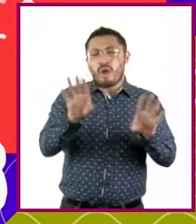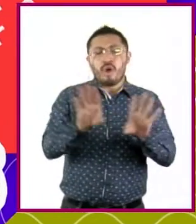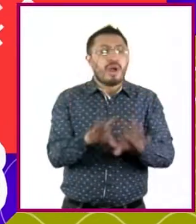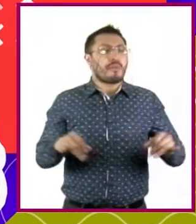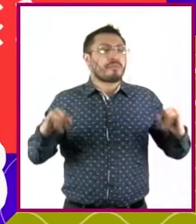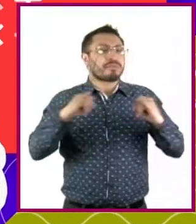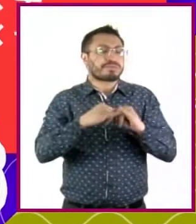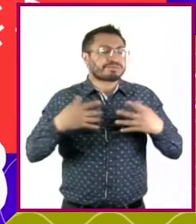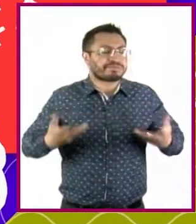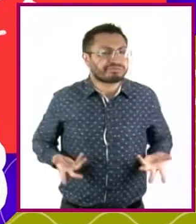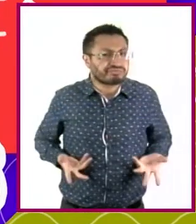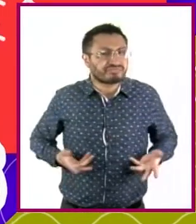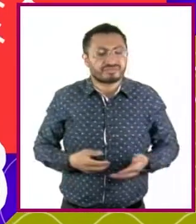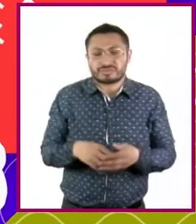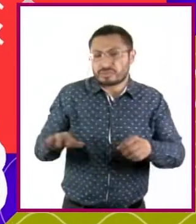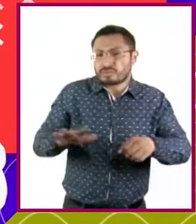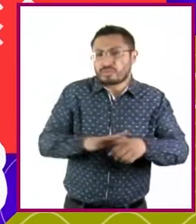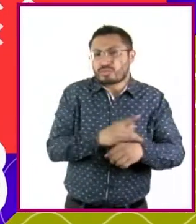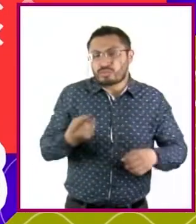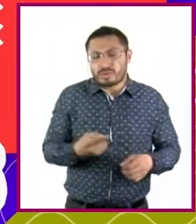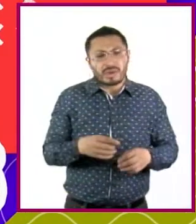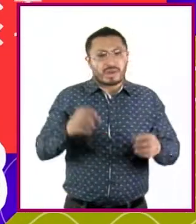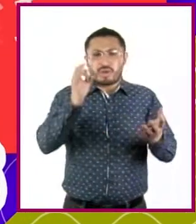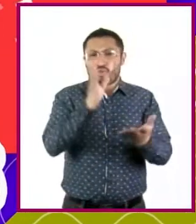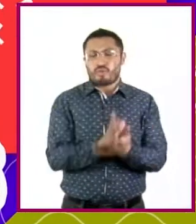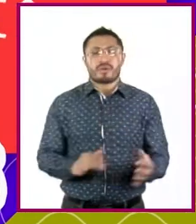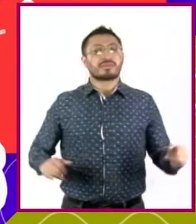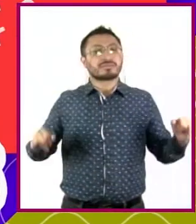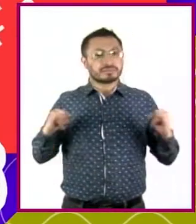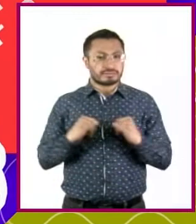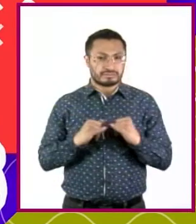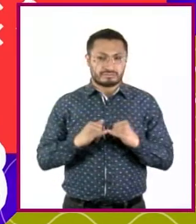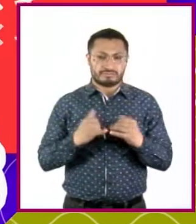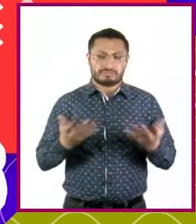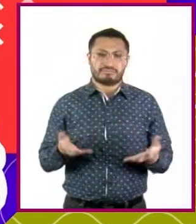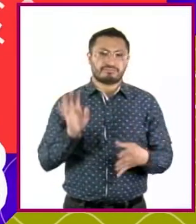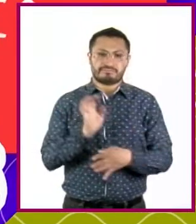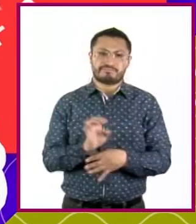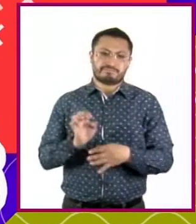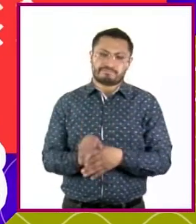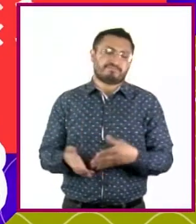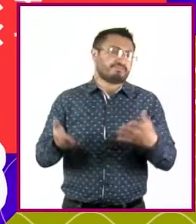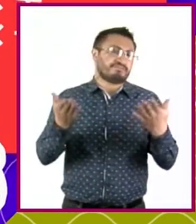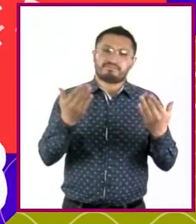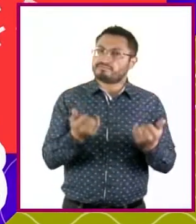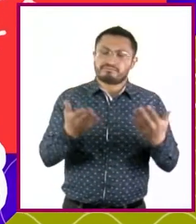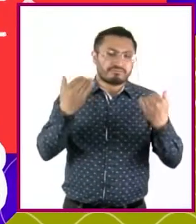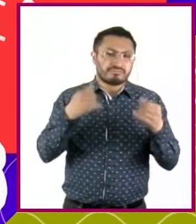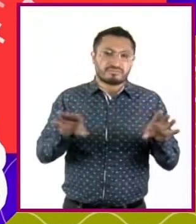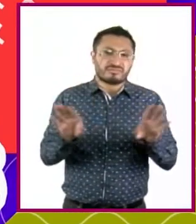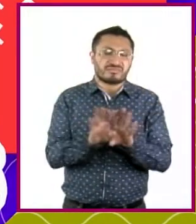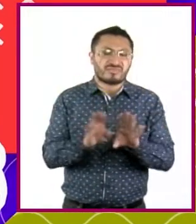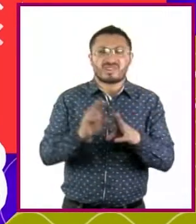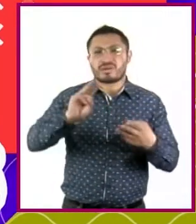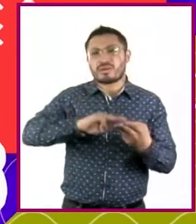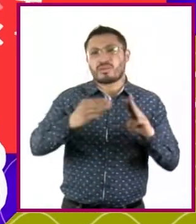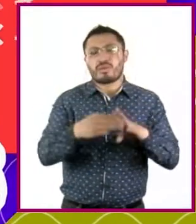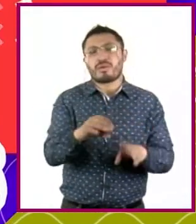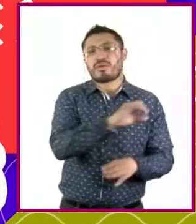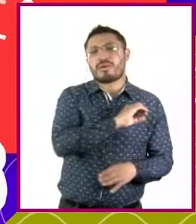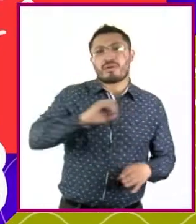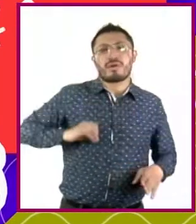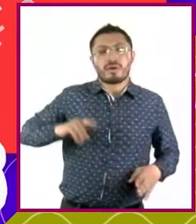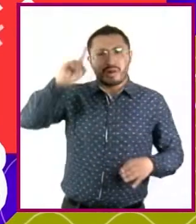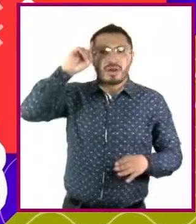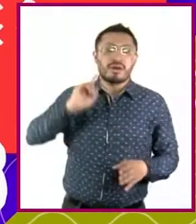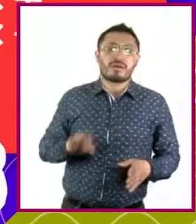institución? Porque si ha sido mera institución, entonces no teníamos razón en obligarnos a